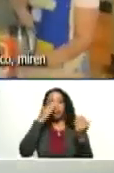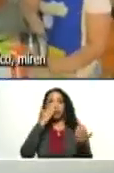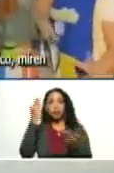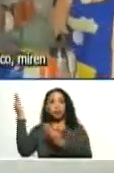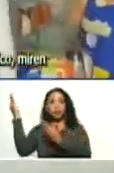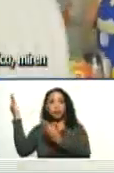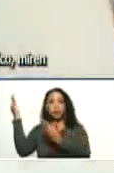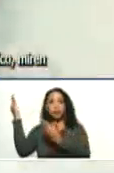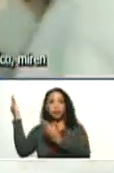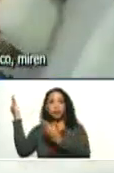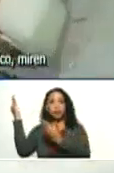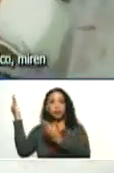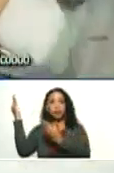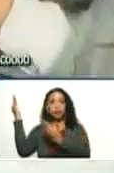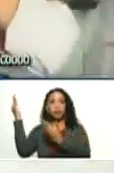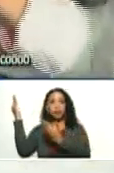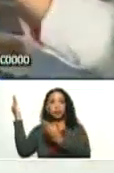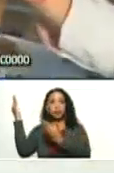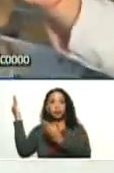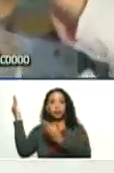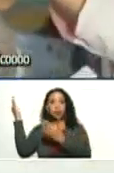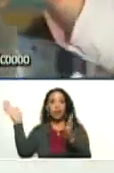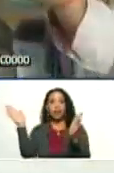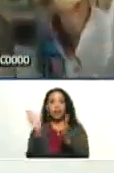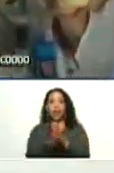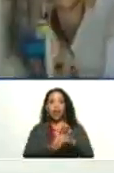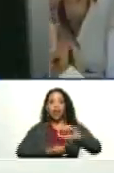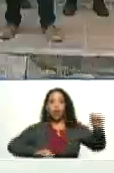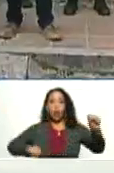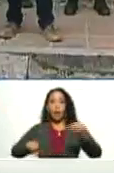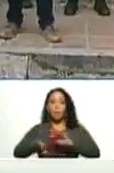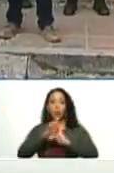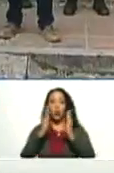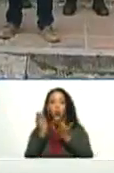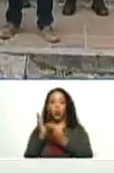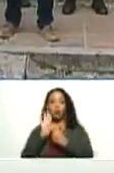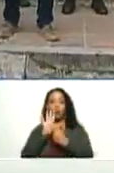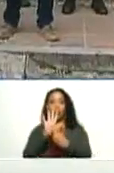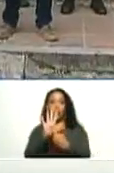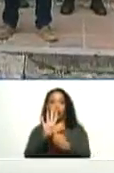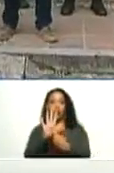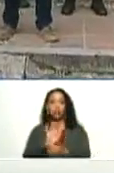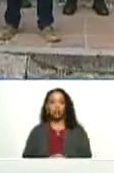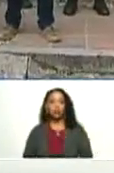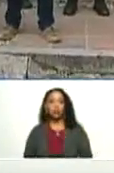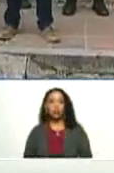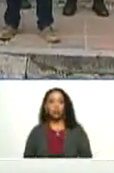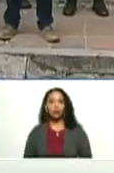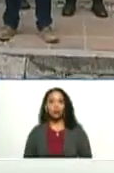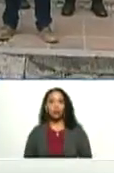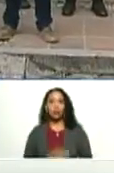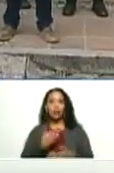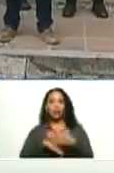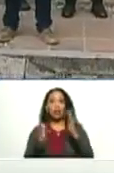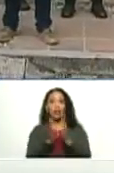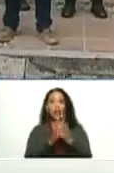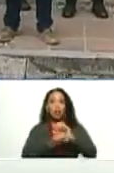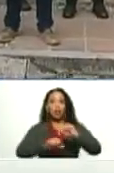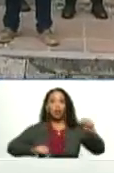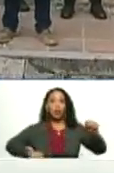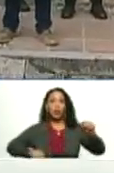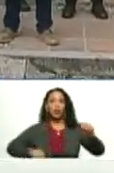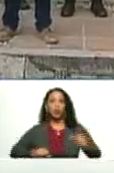Bernal Rosales, de San Cristóbal para el mundo. Freddy Elirio salió de San Cristóbal, se vino